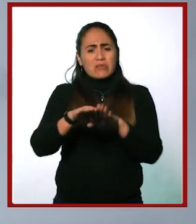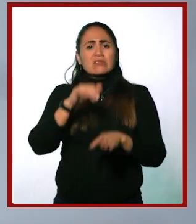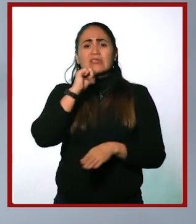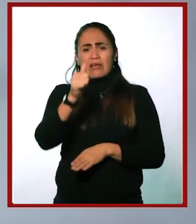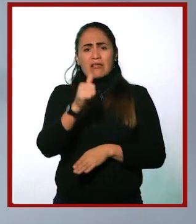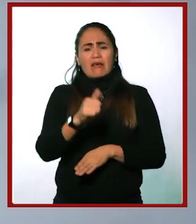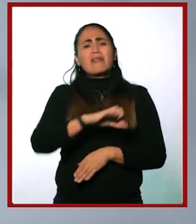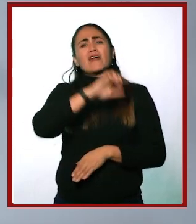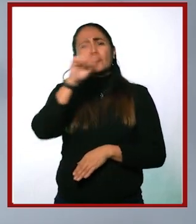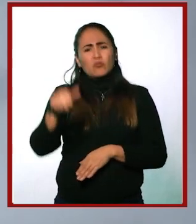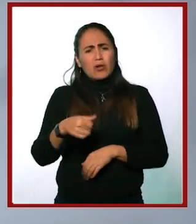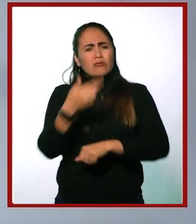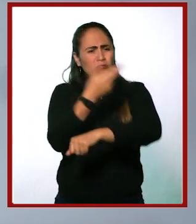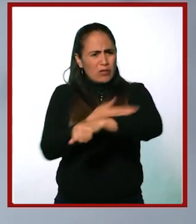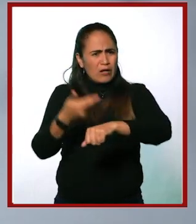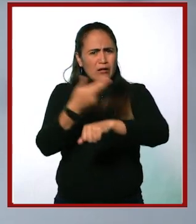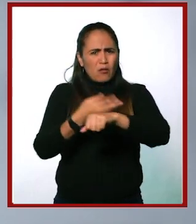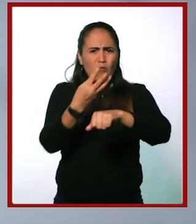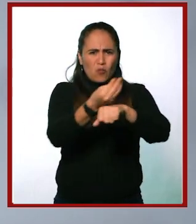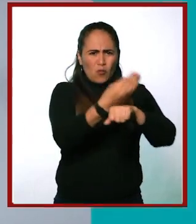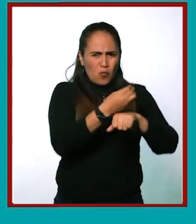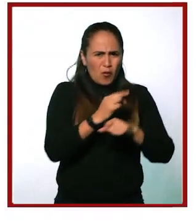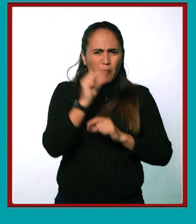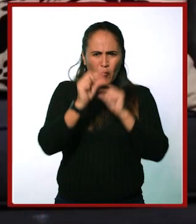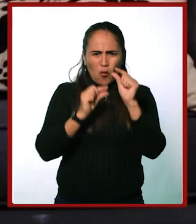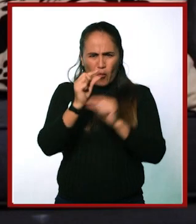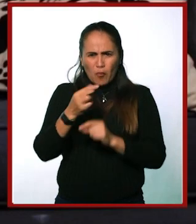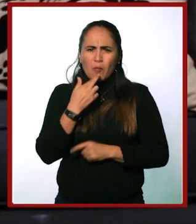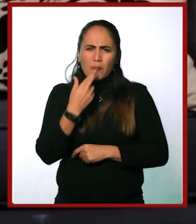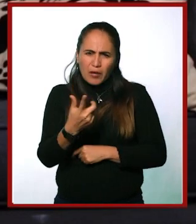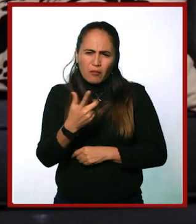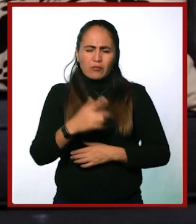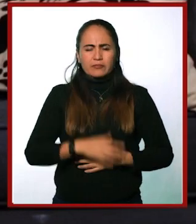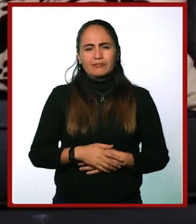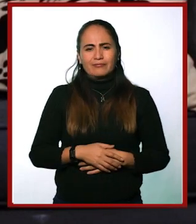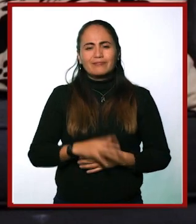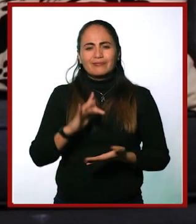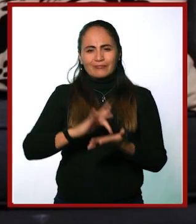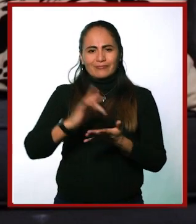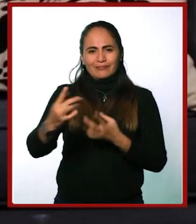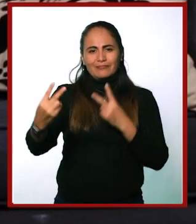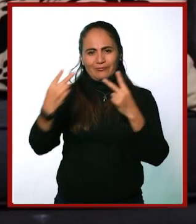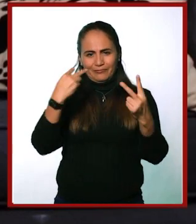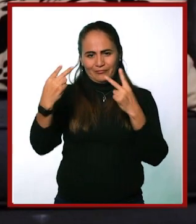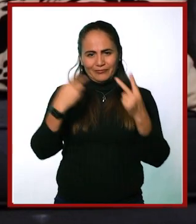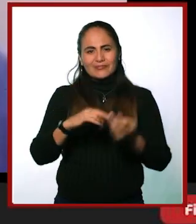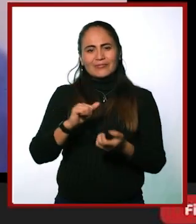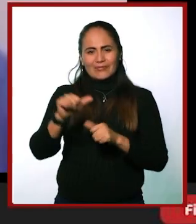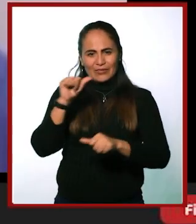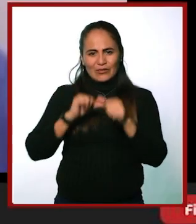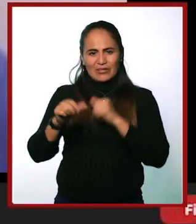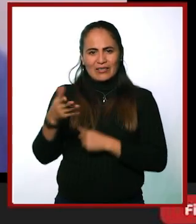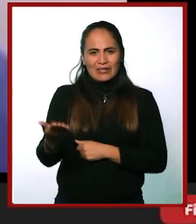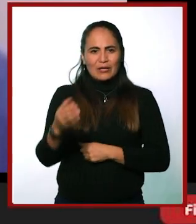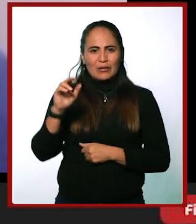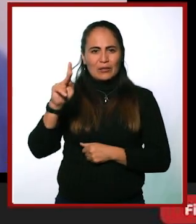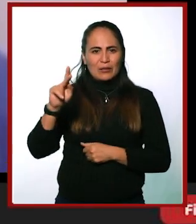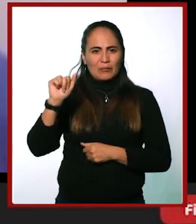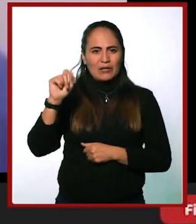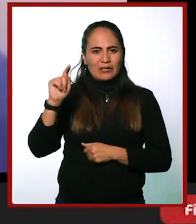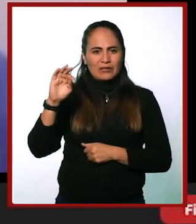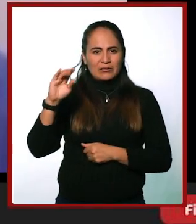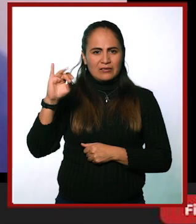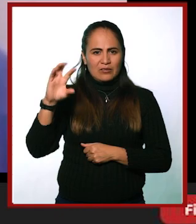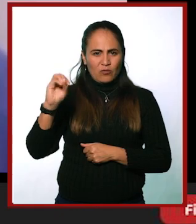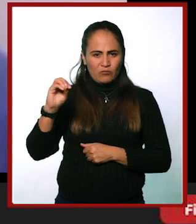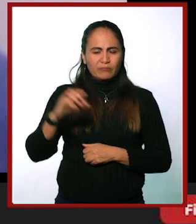iría solucionando esto muy poco en poco, pero iría mejorando. Gracias por seguir con nosotros. Continuamos con Patricio Chávez. Gracias, Patricio, por seguir